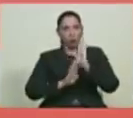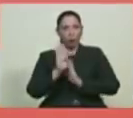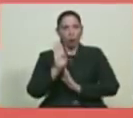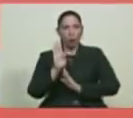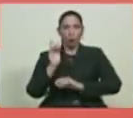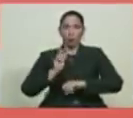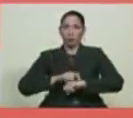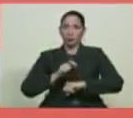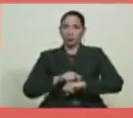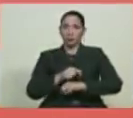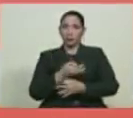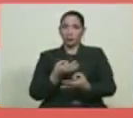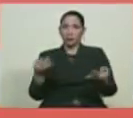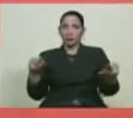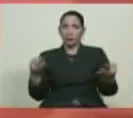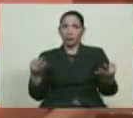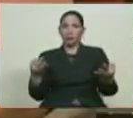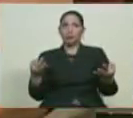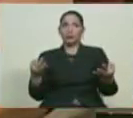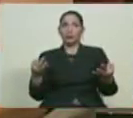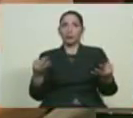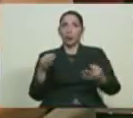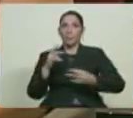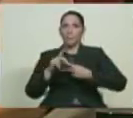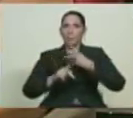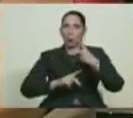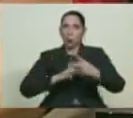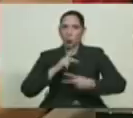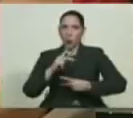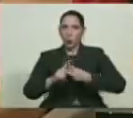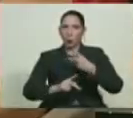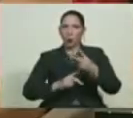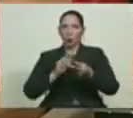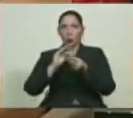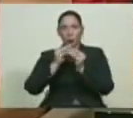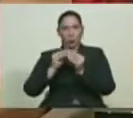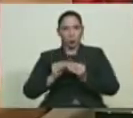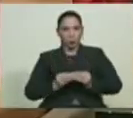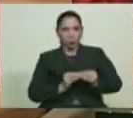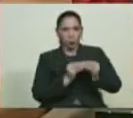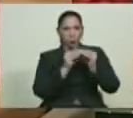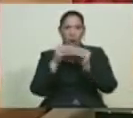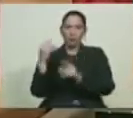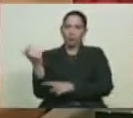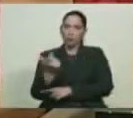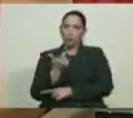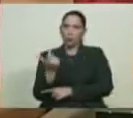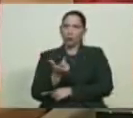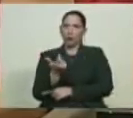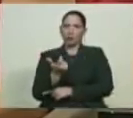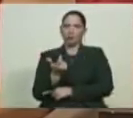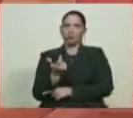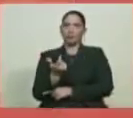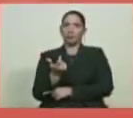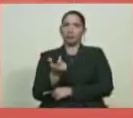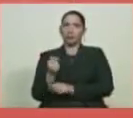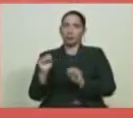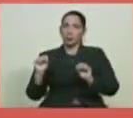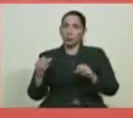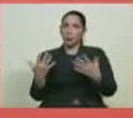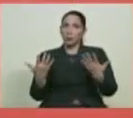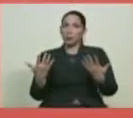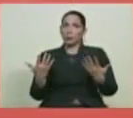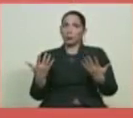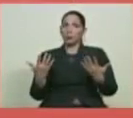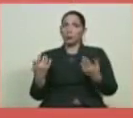real nuestro programa de recuperación para la búsqueda de la prosperidad en